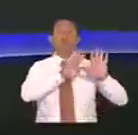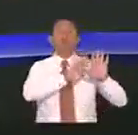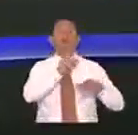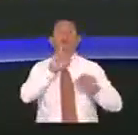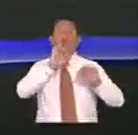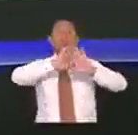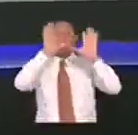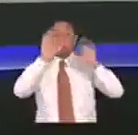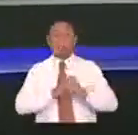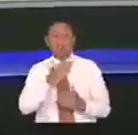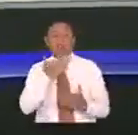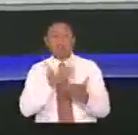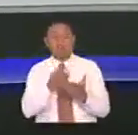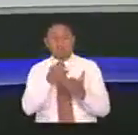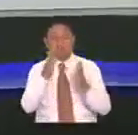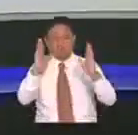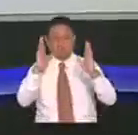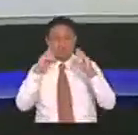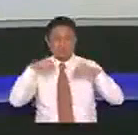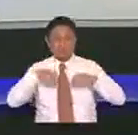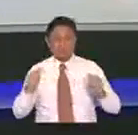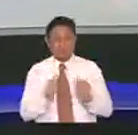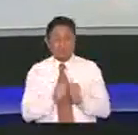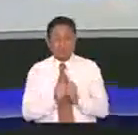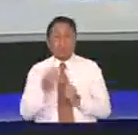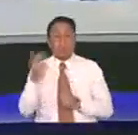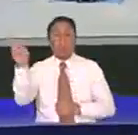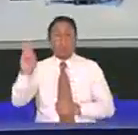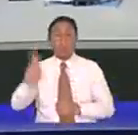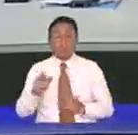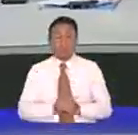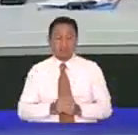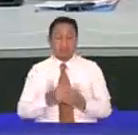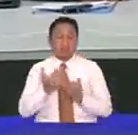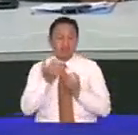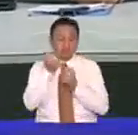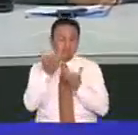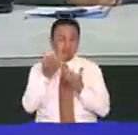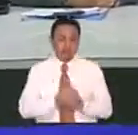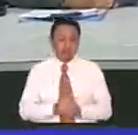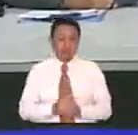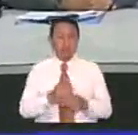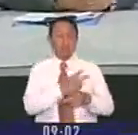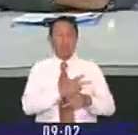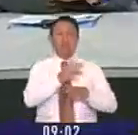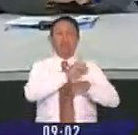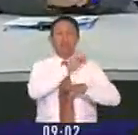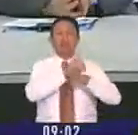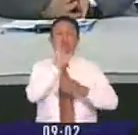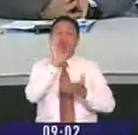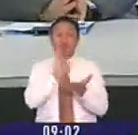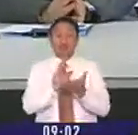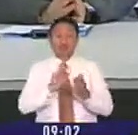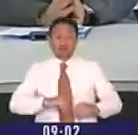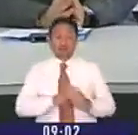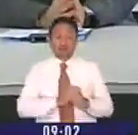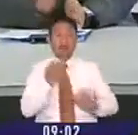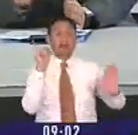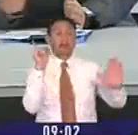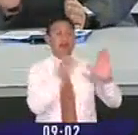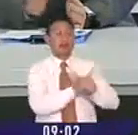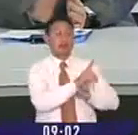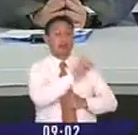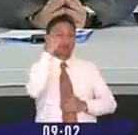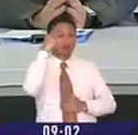en la mañana. Gracias a ustedes siempre por acompañarnos día viernes. Contarles ahora que el Consejo Directivo del IES demanda al gobierno Guillermo Lasso